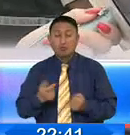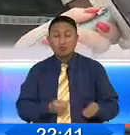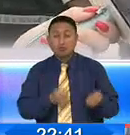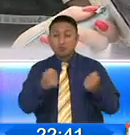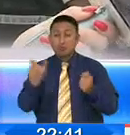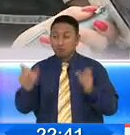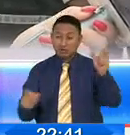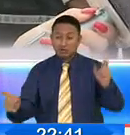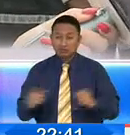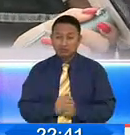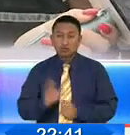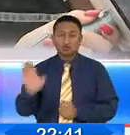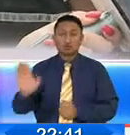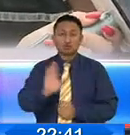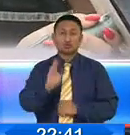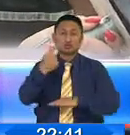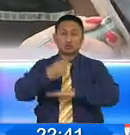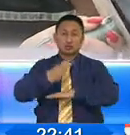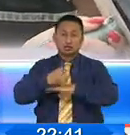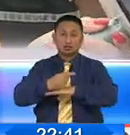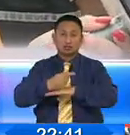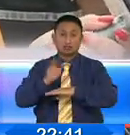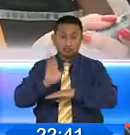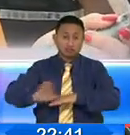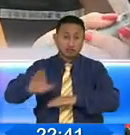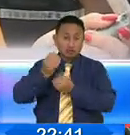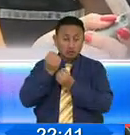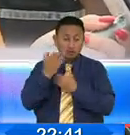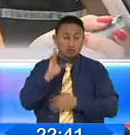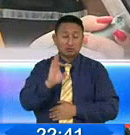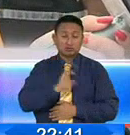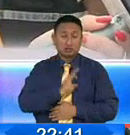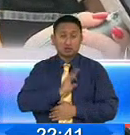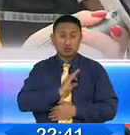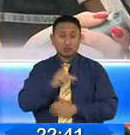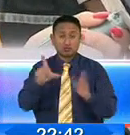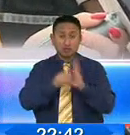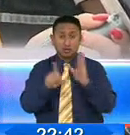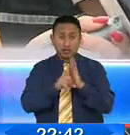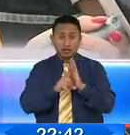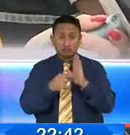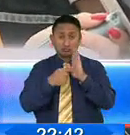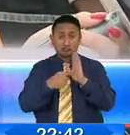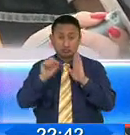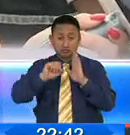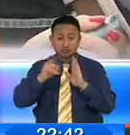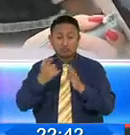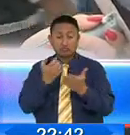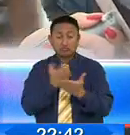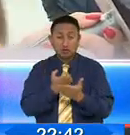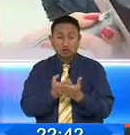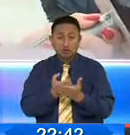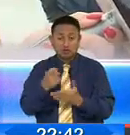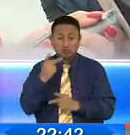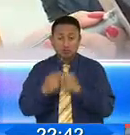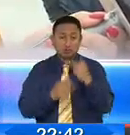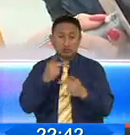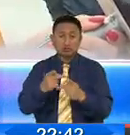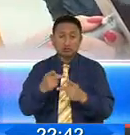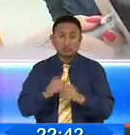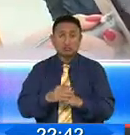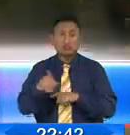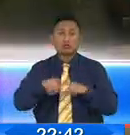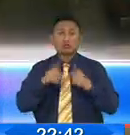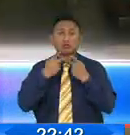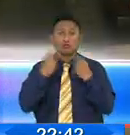Son los gerentes quienes hacen a través de un informe técnico, jurídico y sobre todo económico estos procesos en concursos